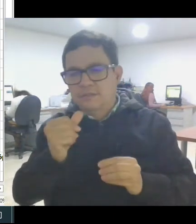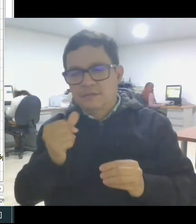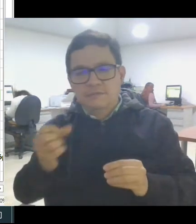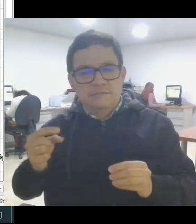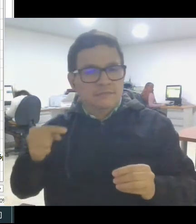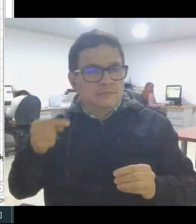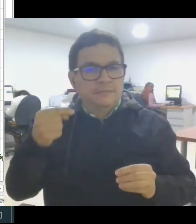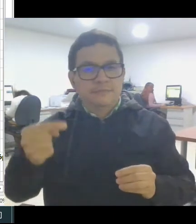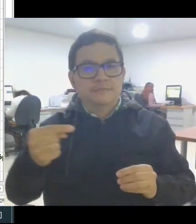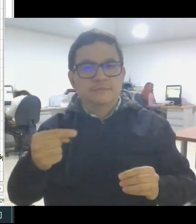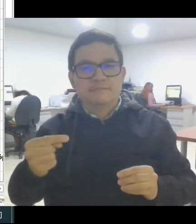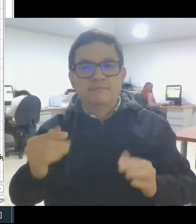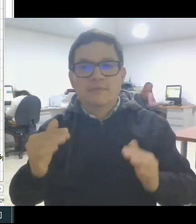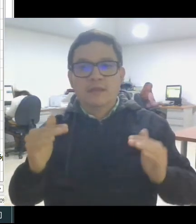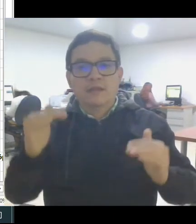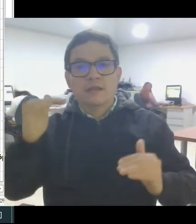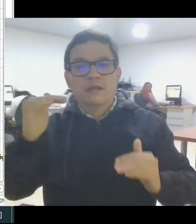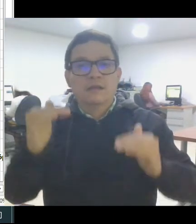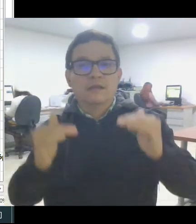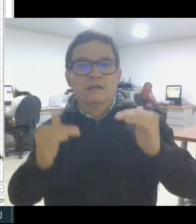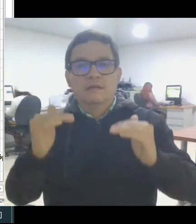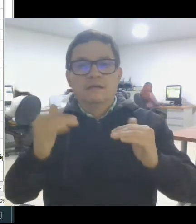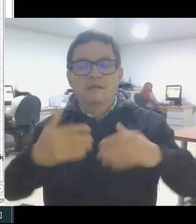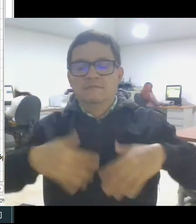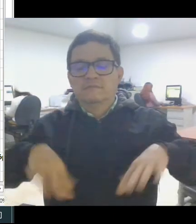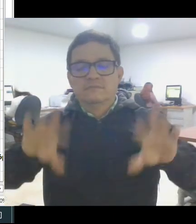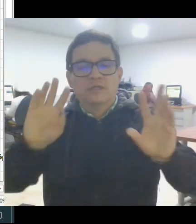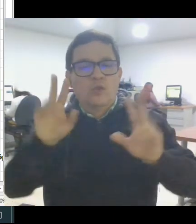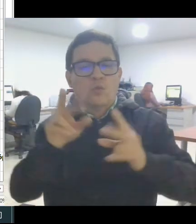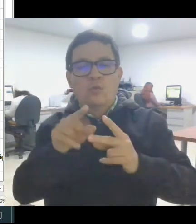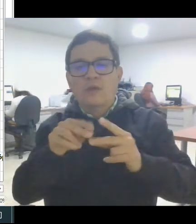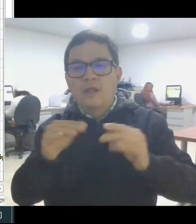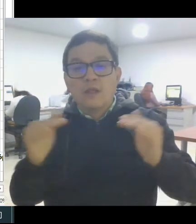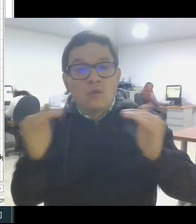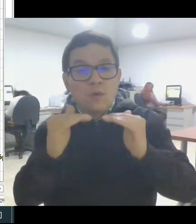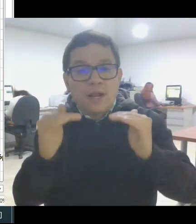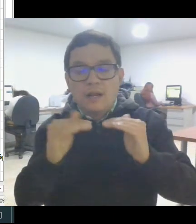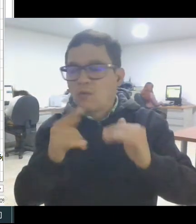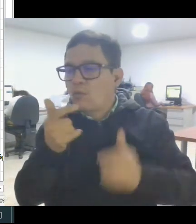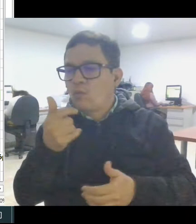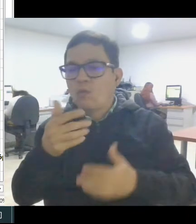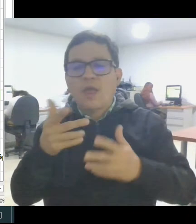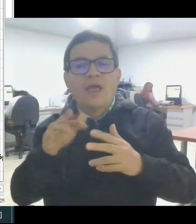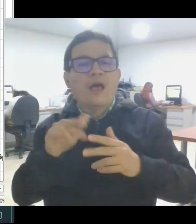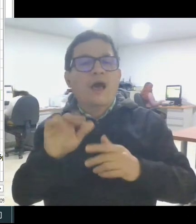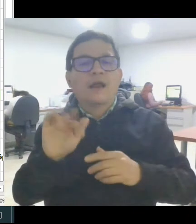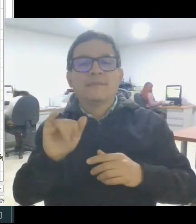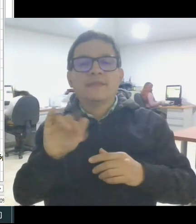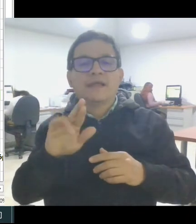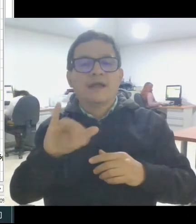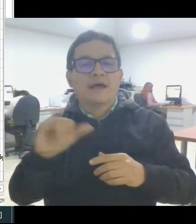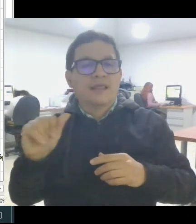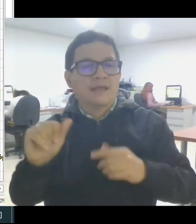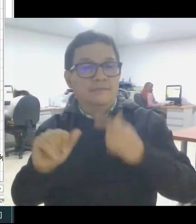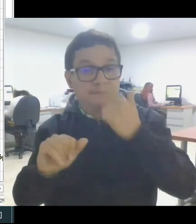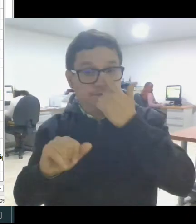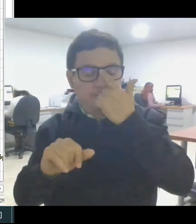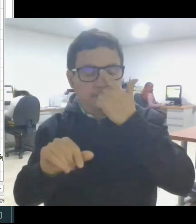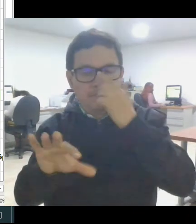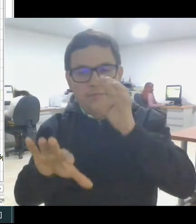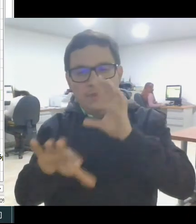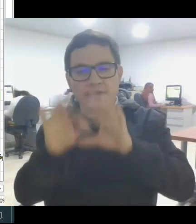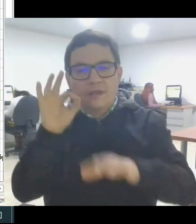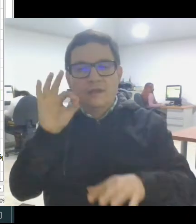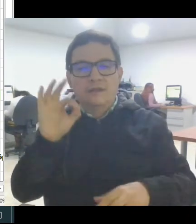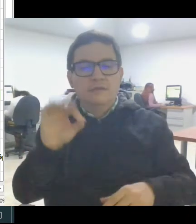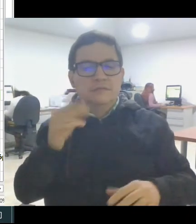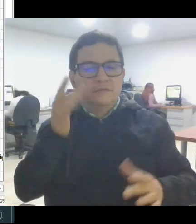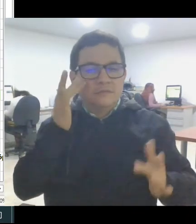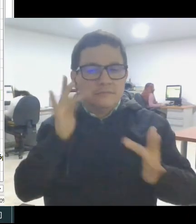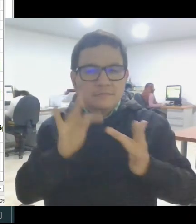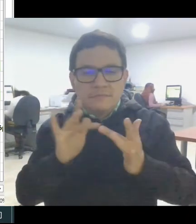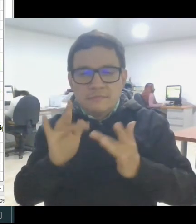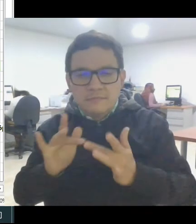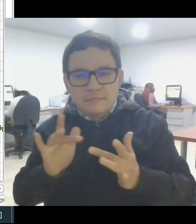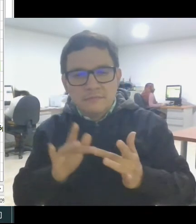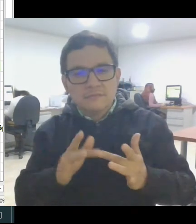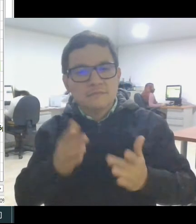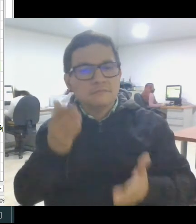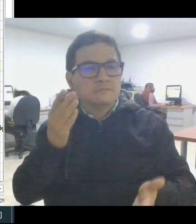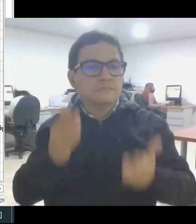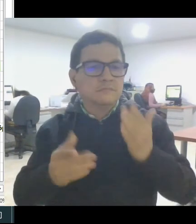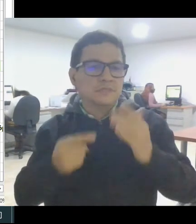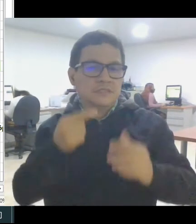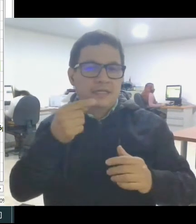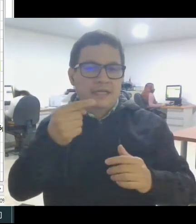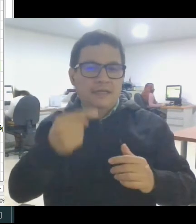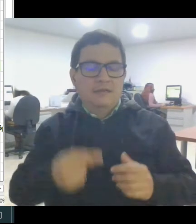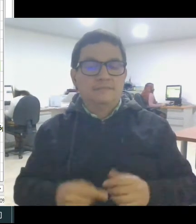Un empate se rompe arbitrariamente. El óptimo se alcanza cuando los coeficientes no básicos en la ecuación z son no negativos.